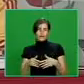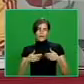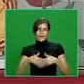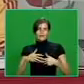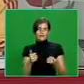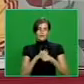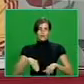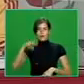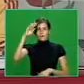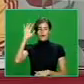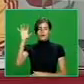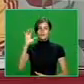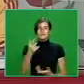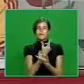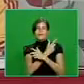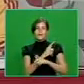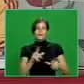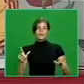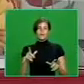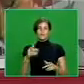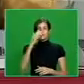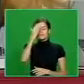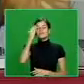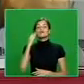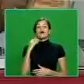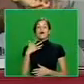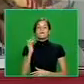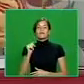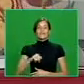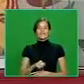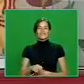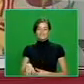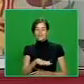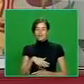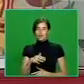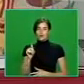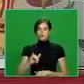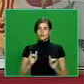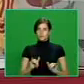Patriotas Libertadores que surgieron de esta